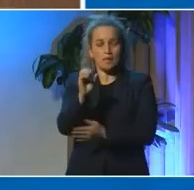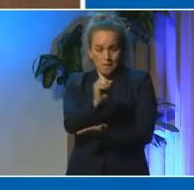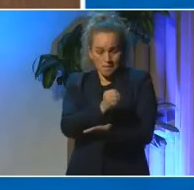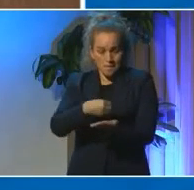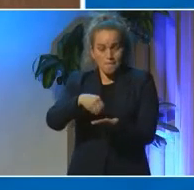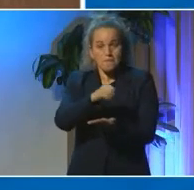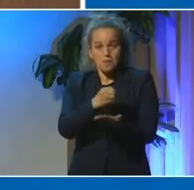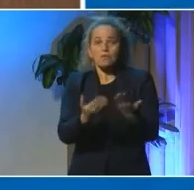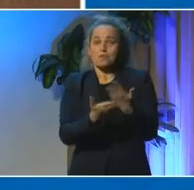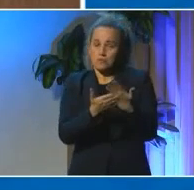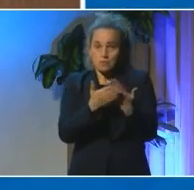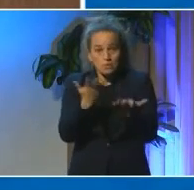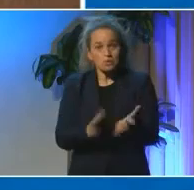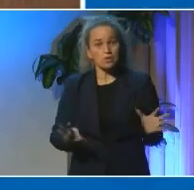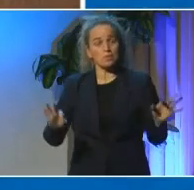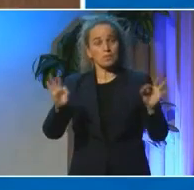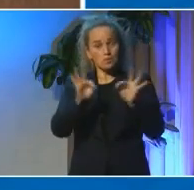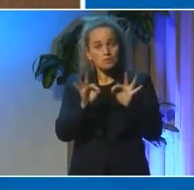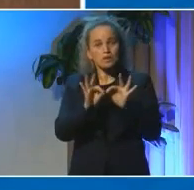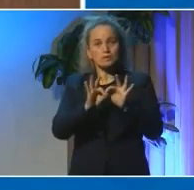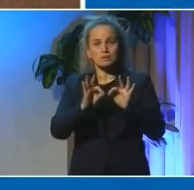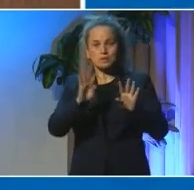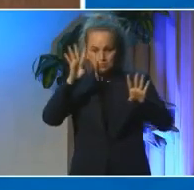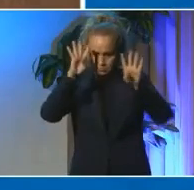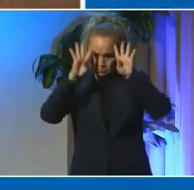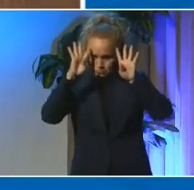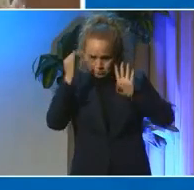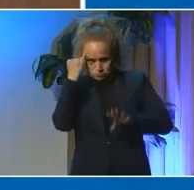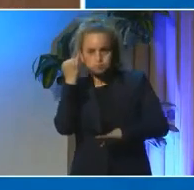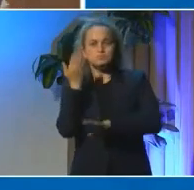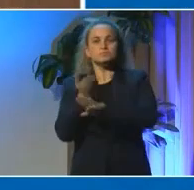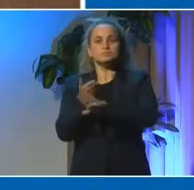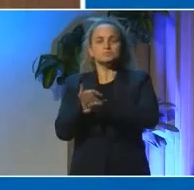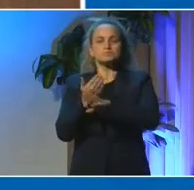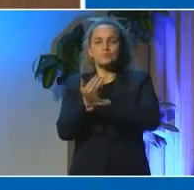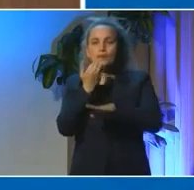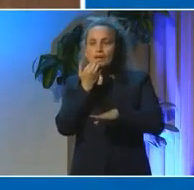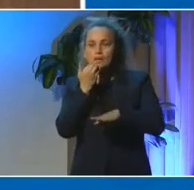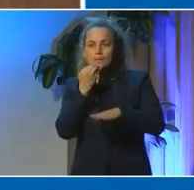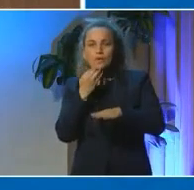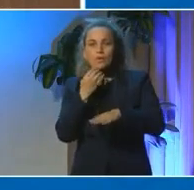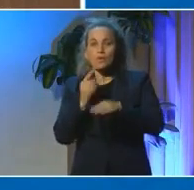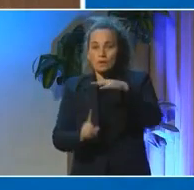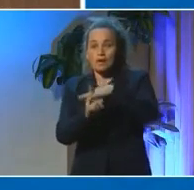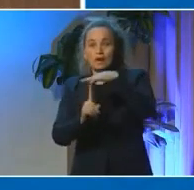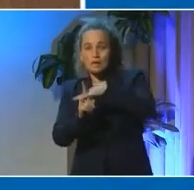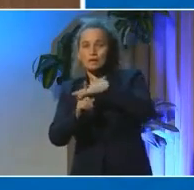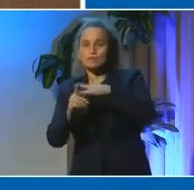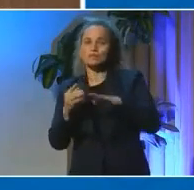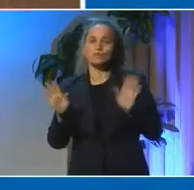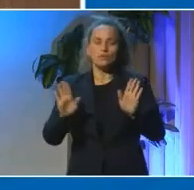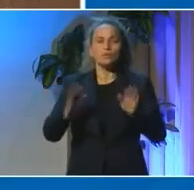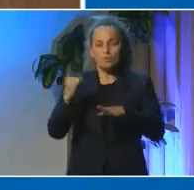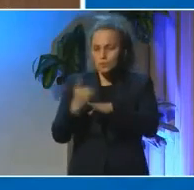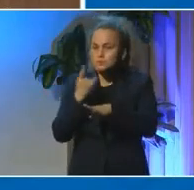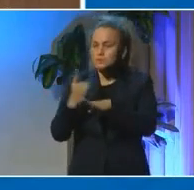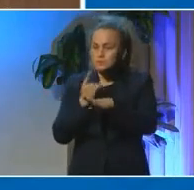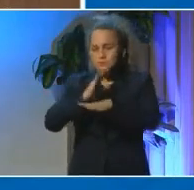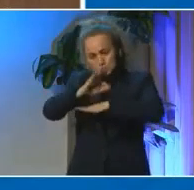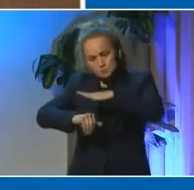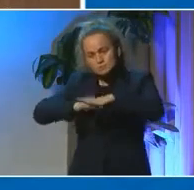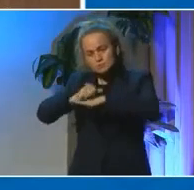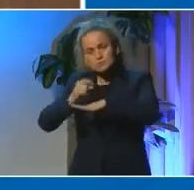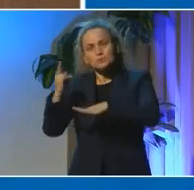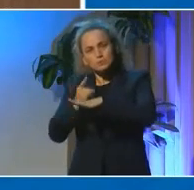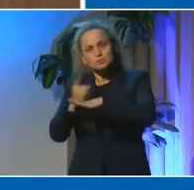es es lo que está apostando para que también nos reinventemos nosotros sin necesidad de crear y traer más sino usar mejor y reintegrar lo que ya